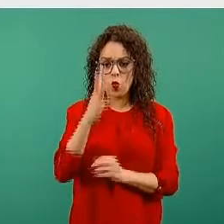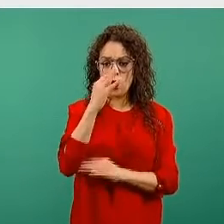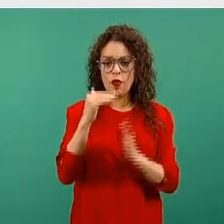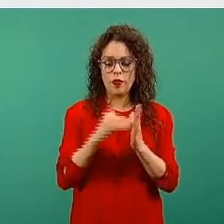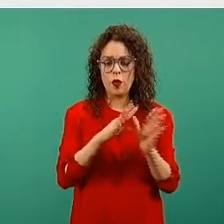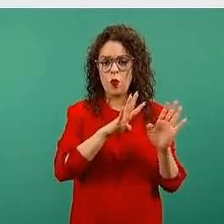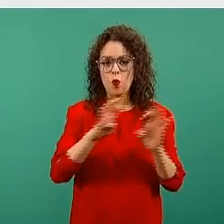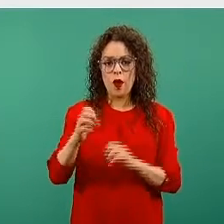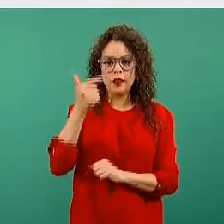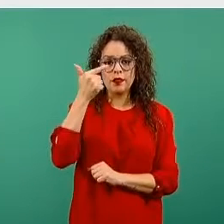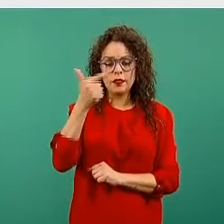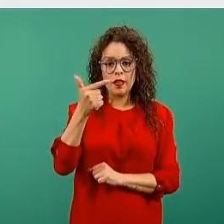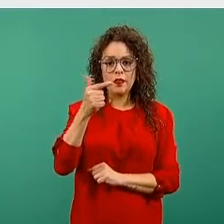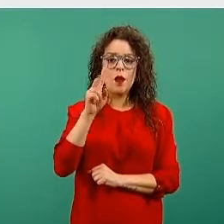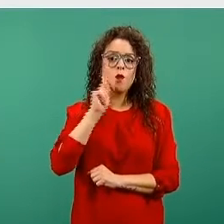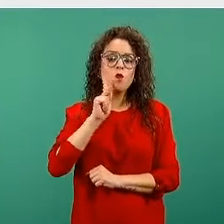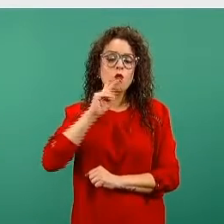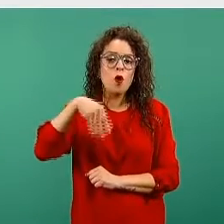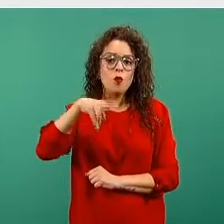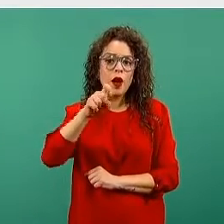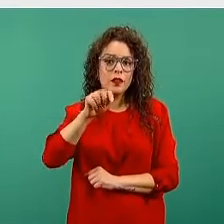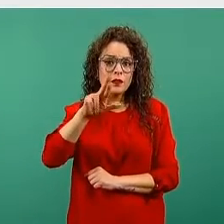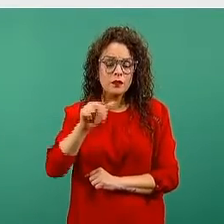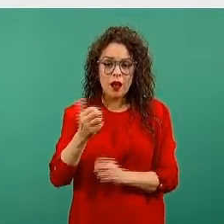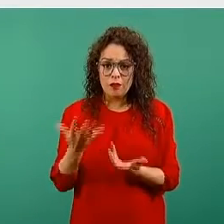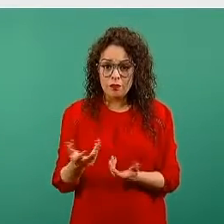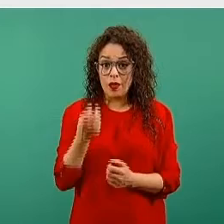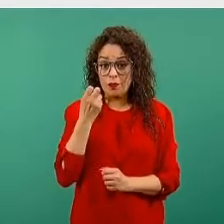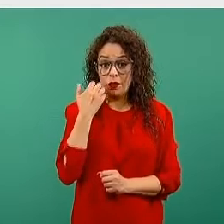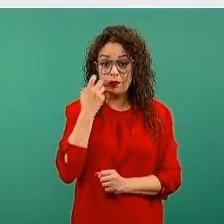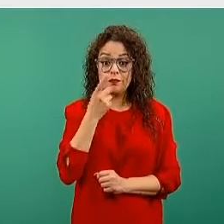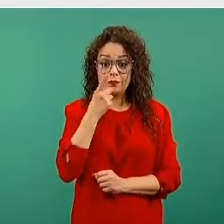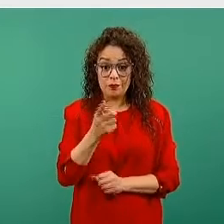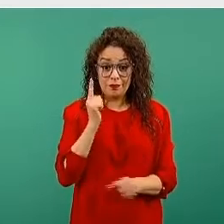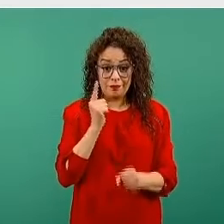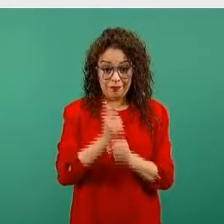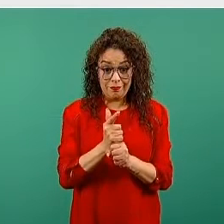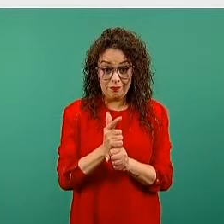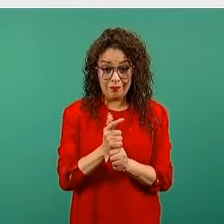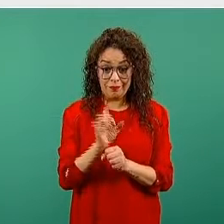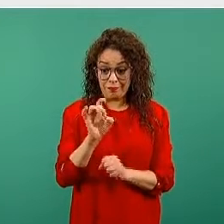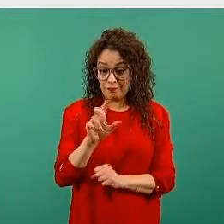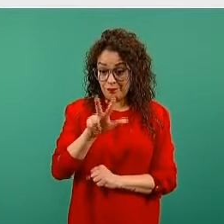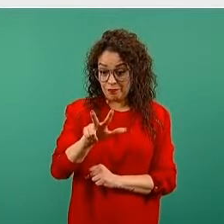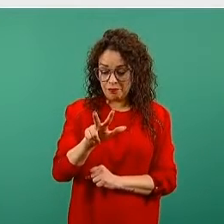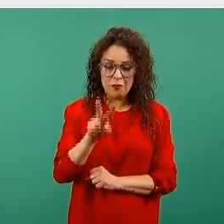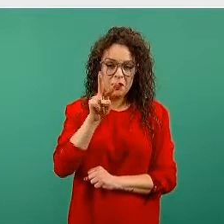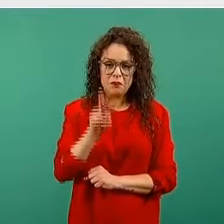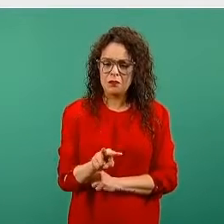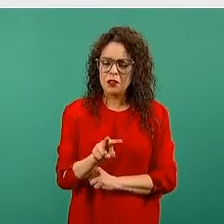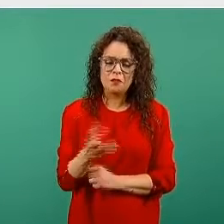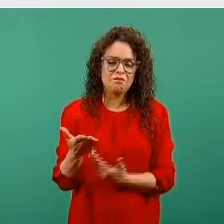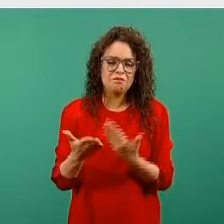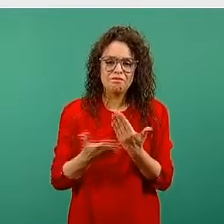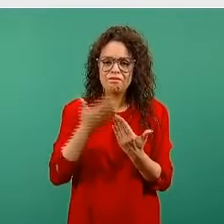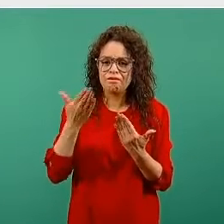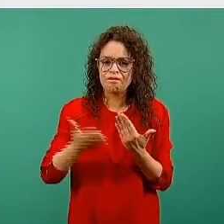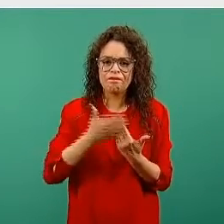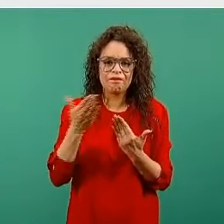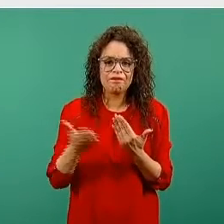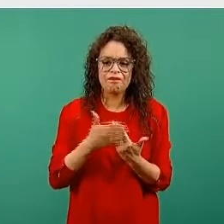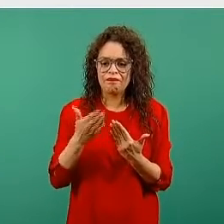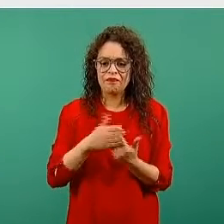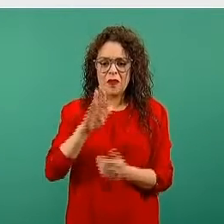4.407 muestras que se han secuenciado, lo que quiere decir que la proporción identificada es baja, es mínima como